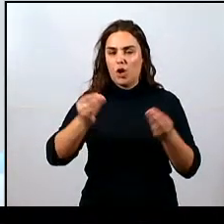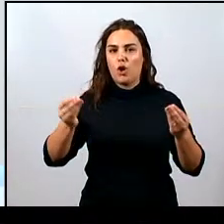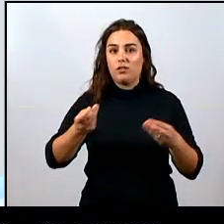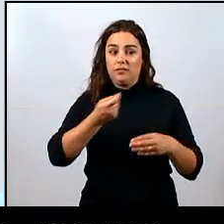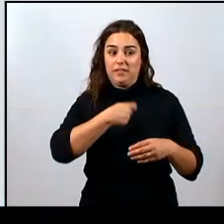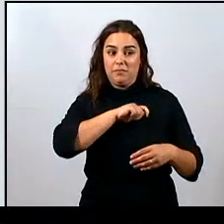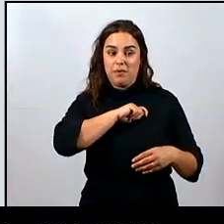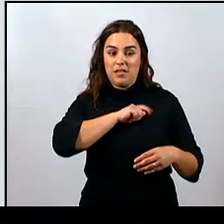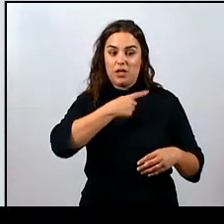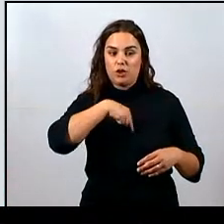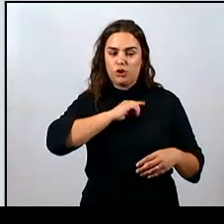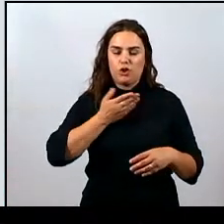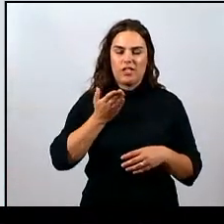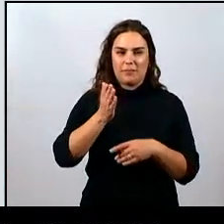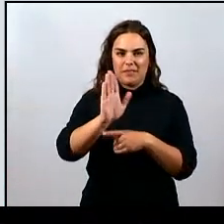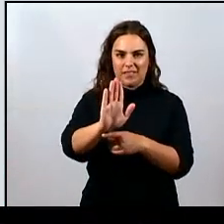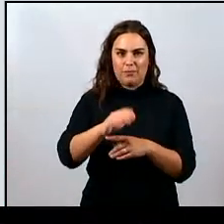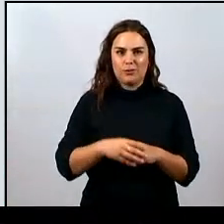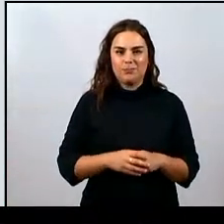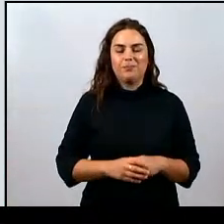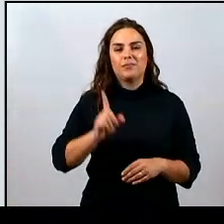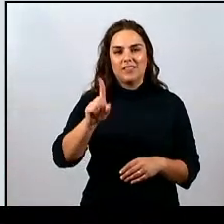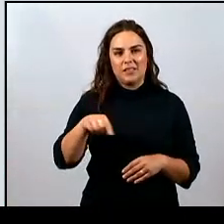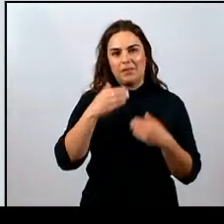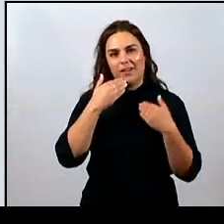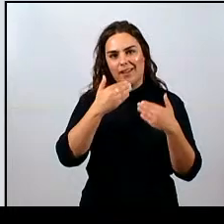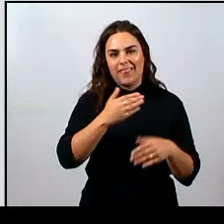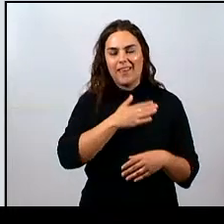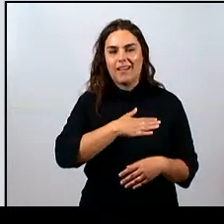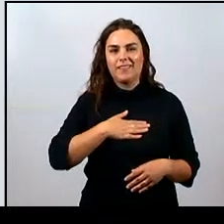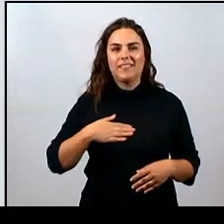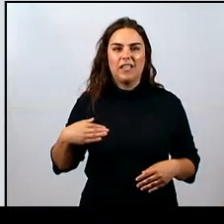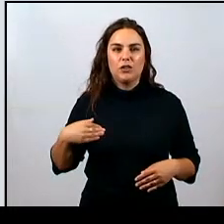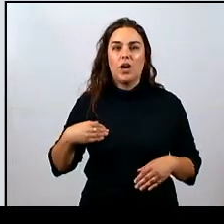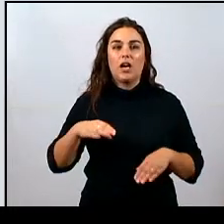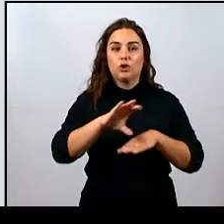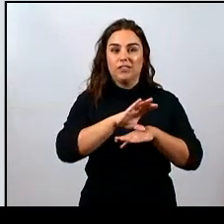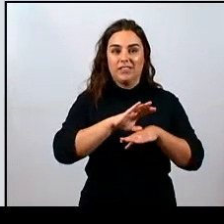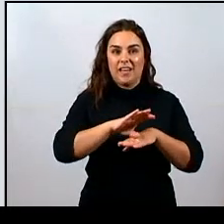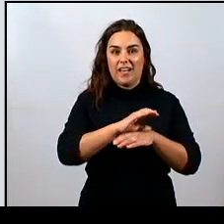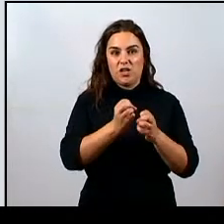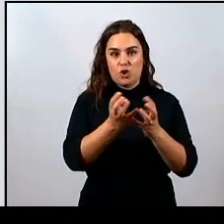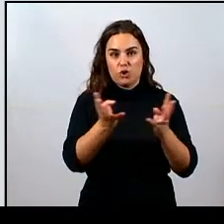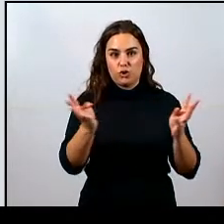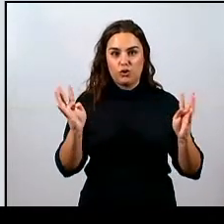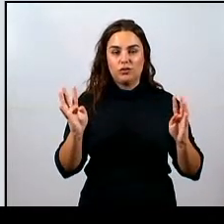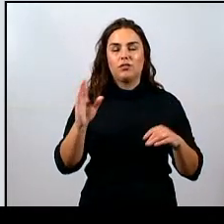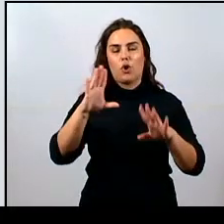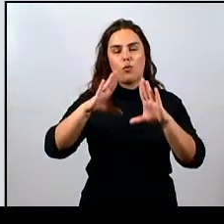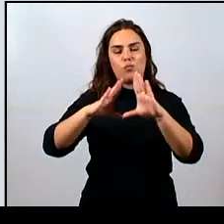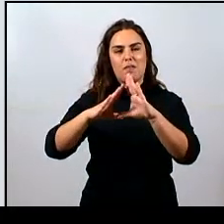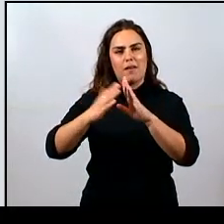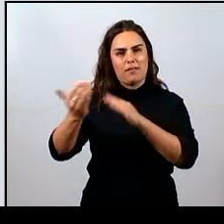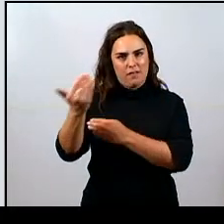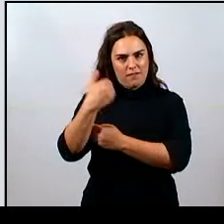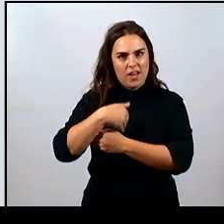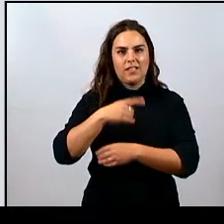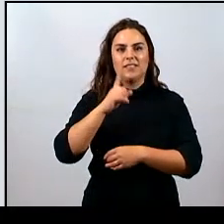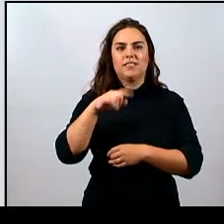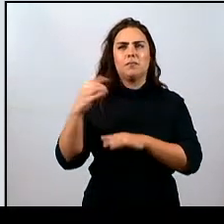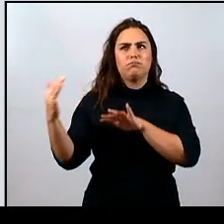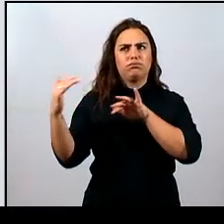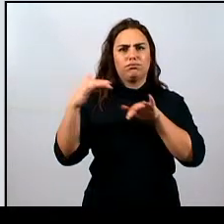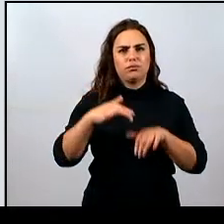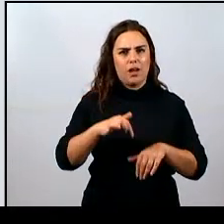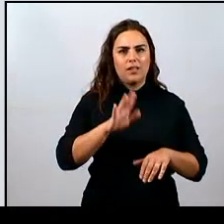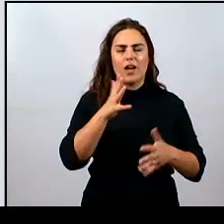tenemos el honor de representar. Quiero también darle las gracias a los consejeros que vienen de la Comunidad de Madrid, a los que se han desplazado hasta aquí, a